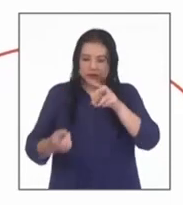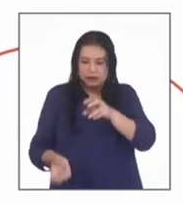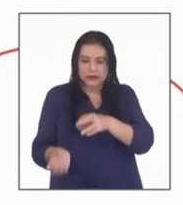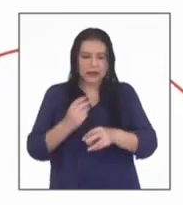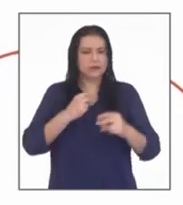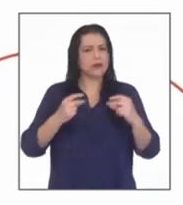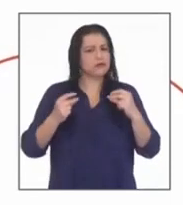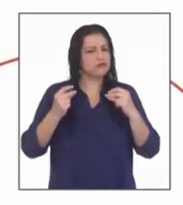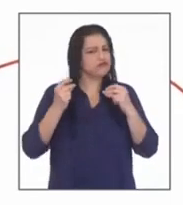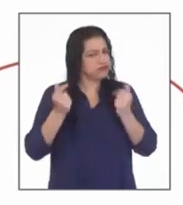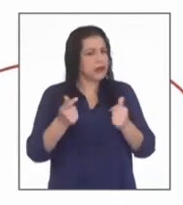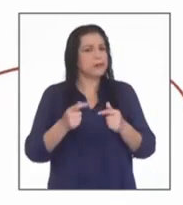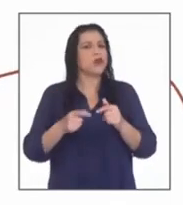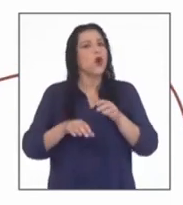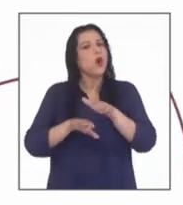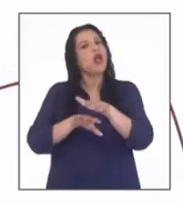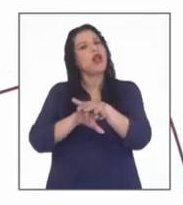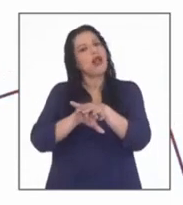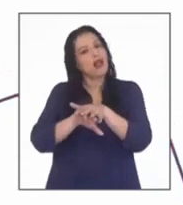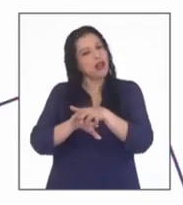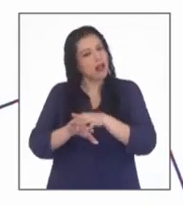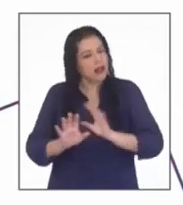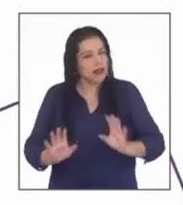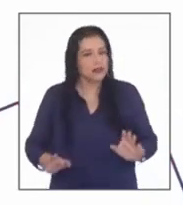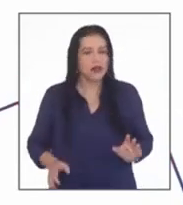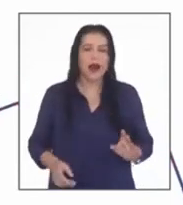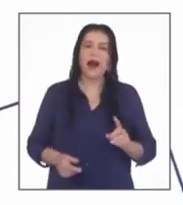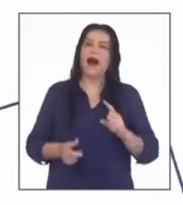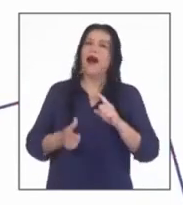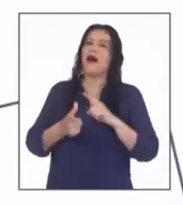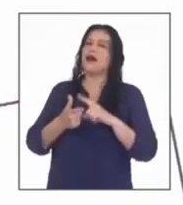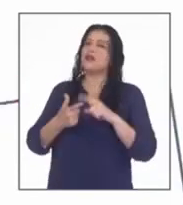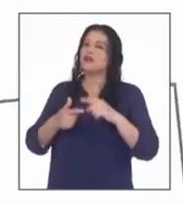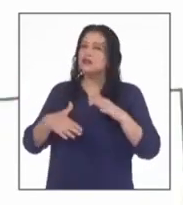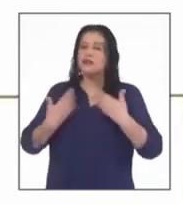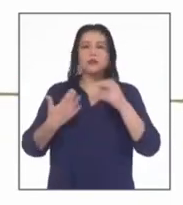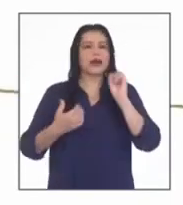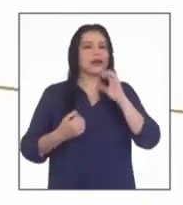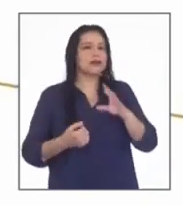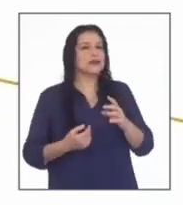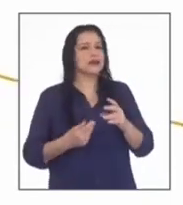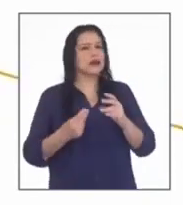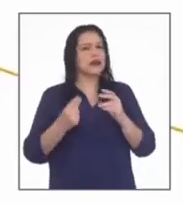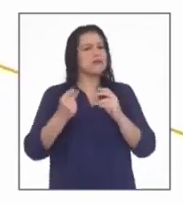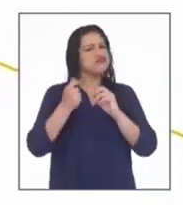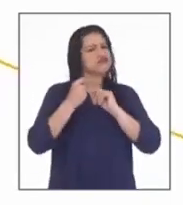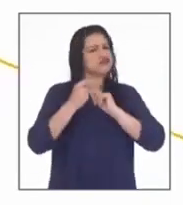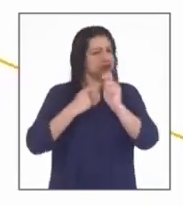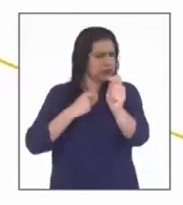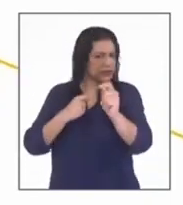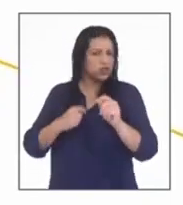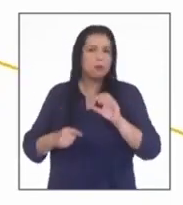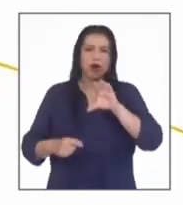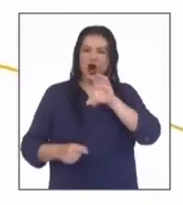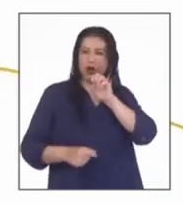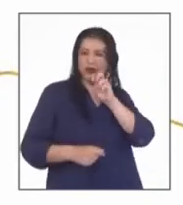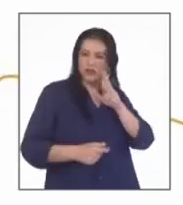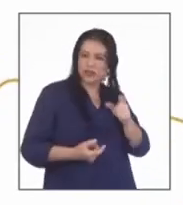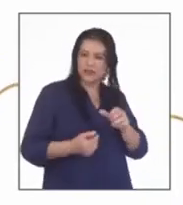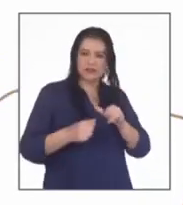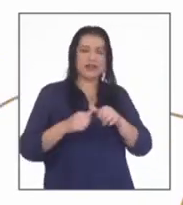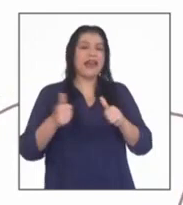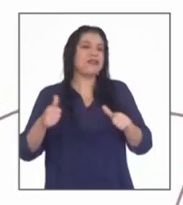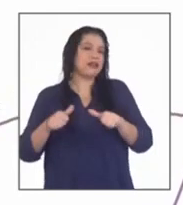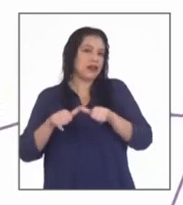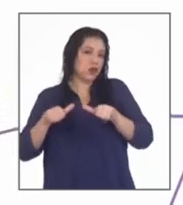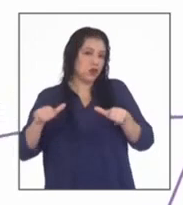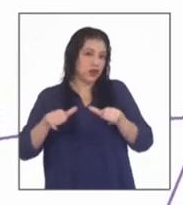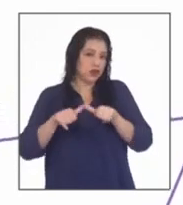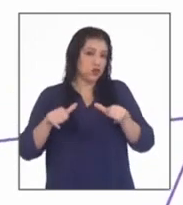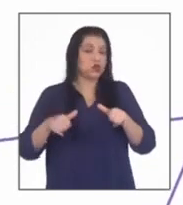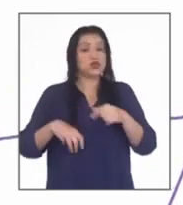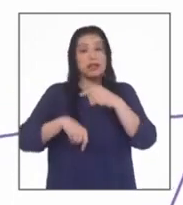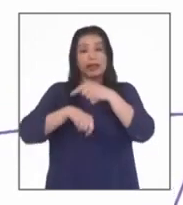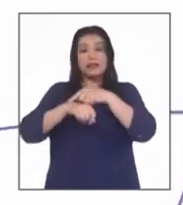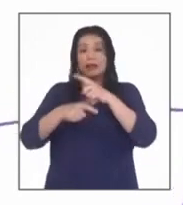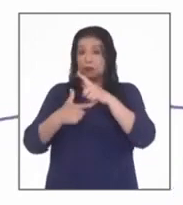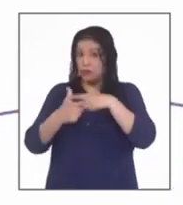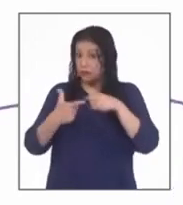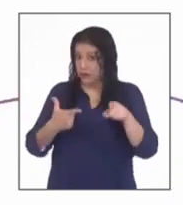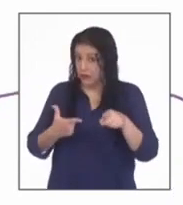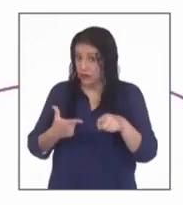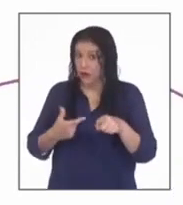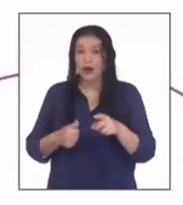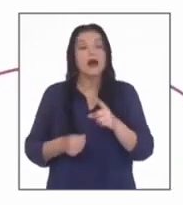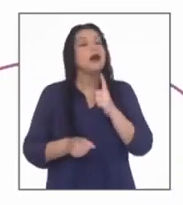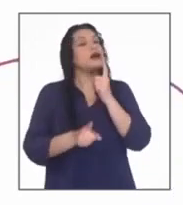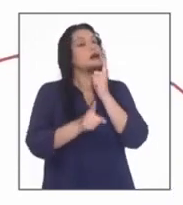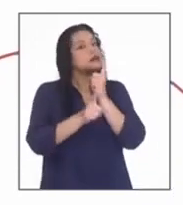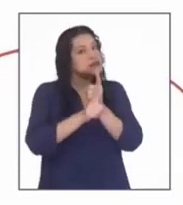con rapidez o lentitud. Entonces, ¿se puede decir que la velocidad es el cociente entre longitud y tiempo? Así es, y